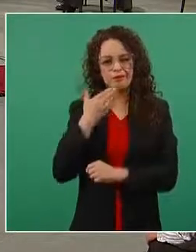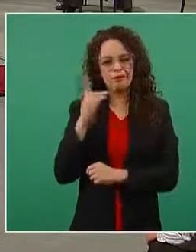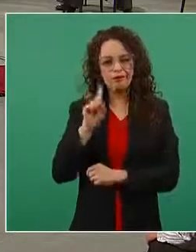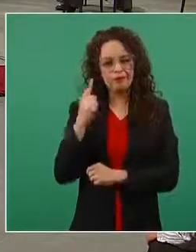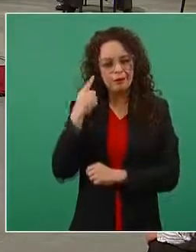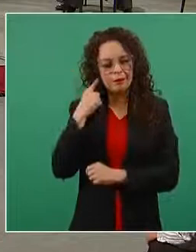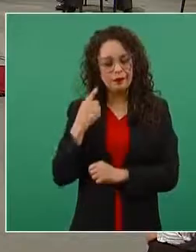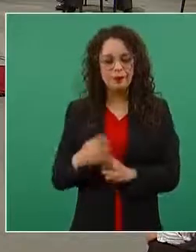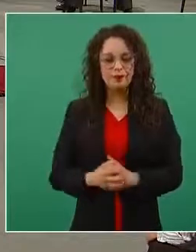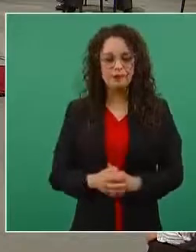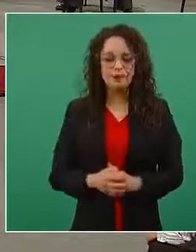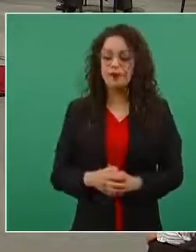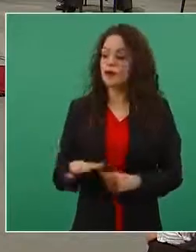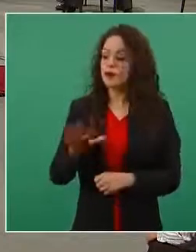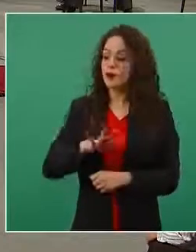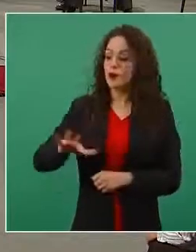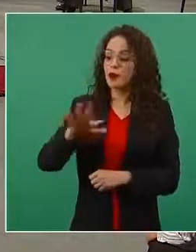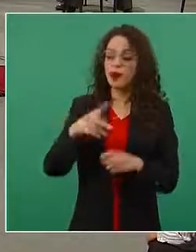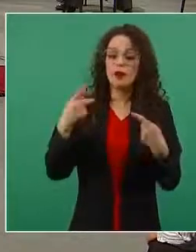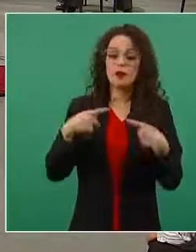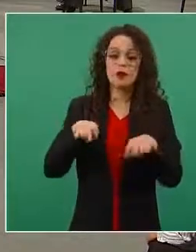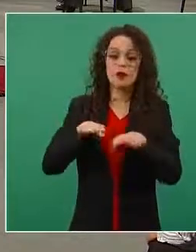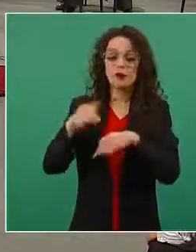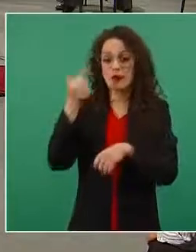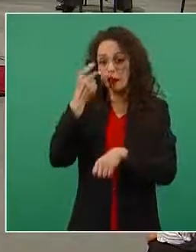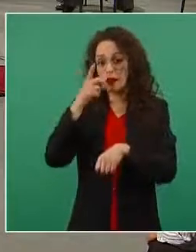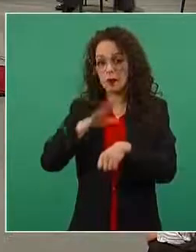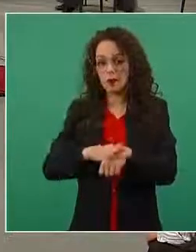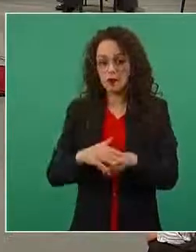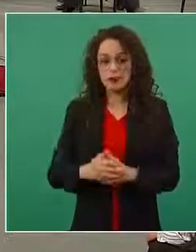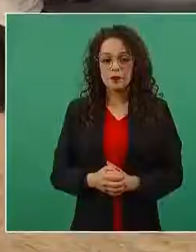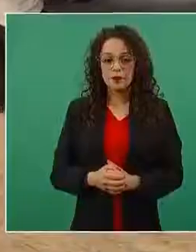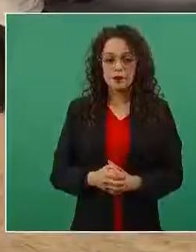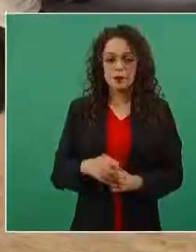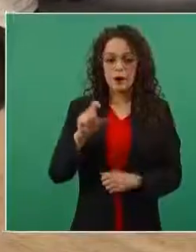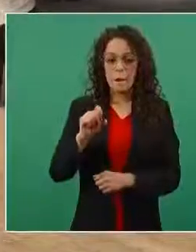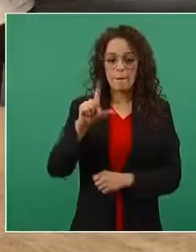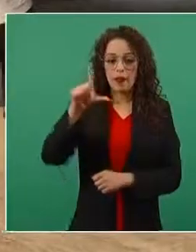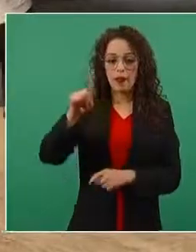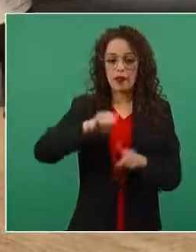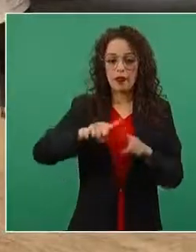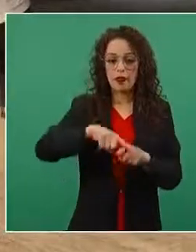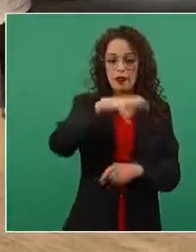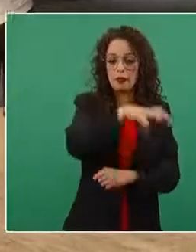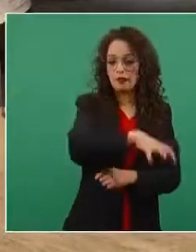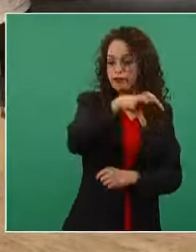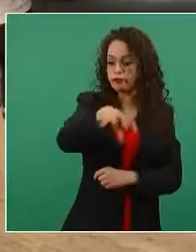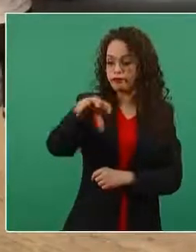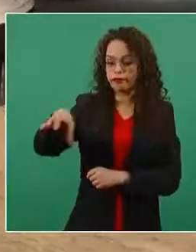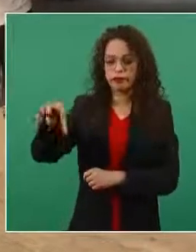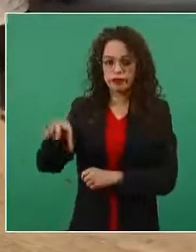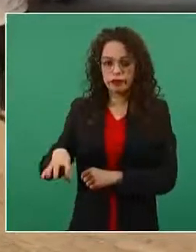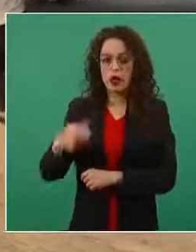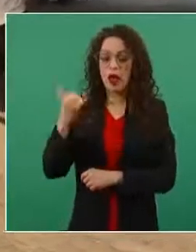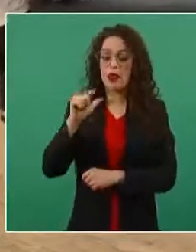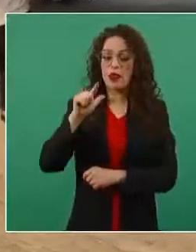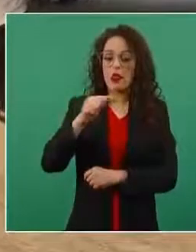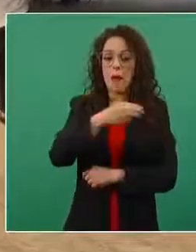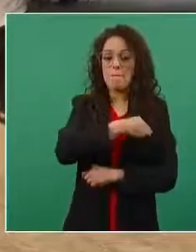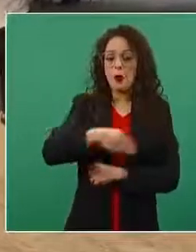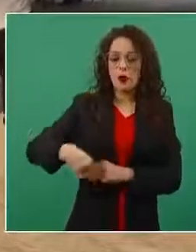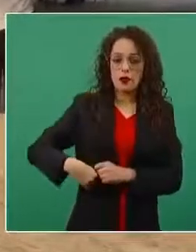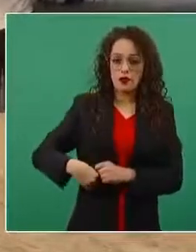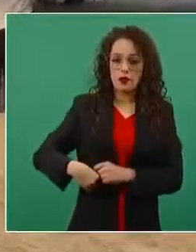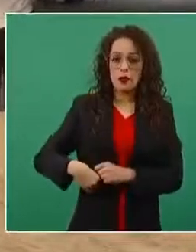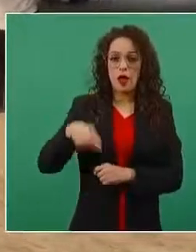personal administrativo, distribuidos en 27 sedes en todo el estado, en los 17 municipios. Hoy estamos aquí